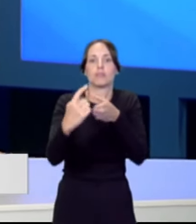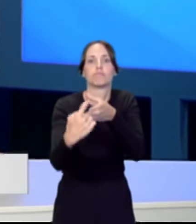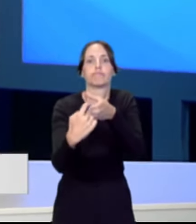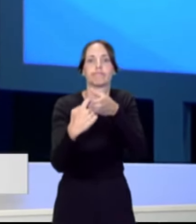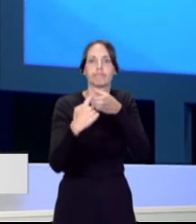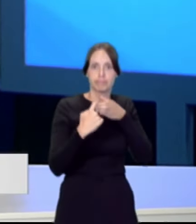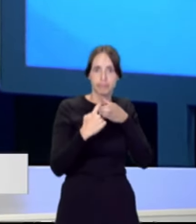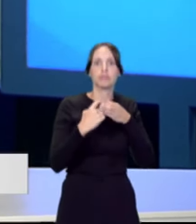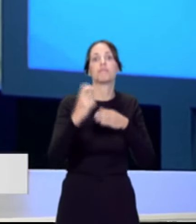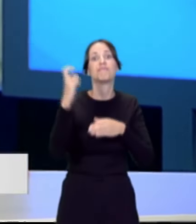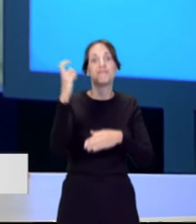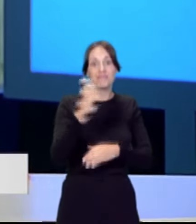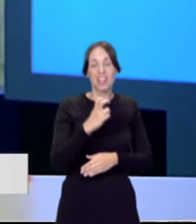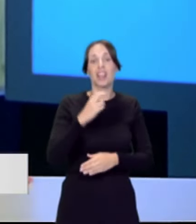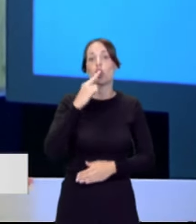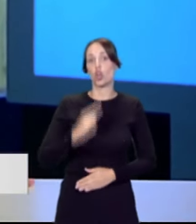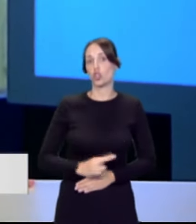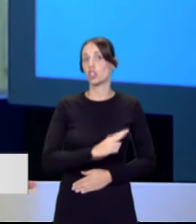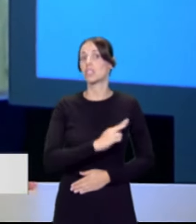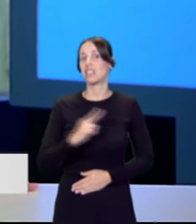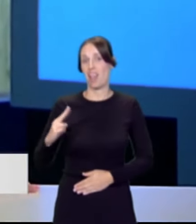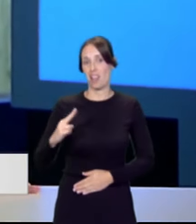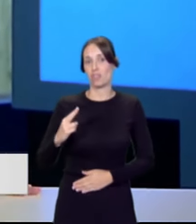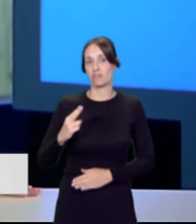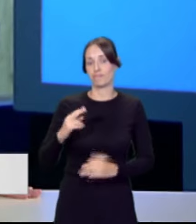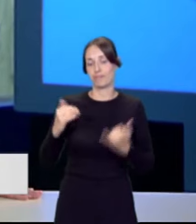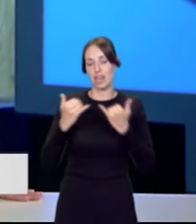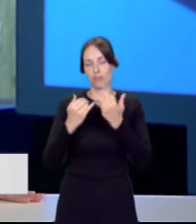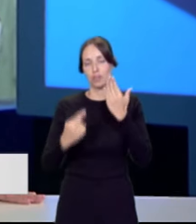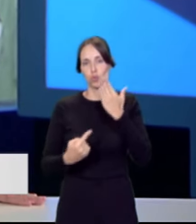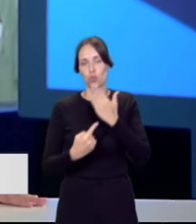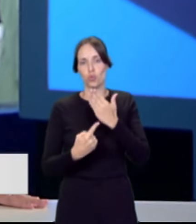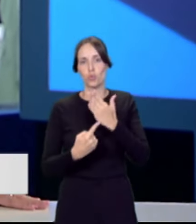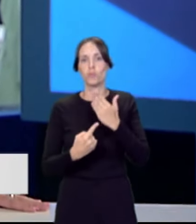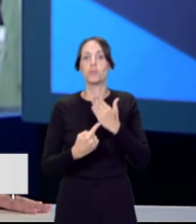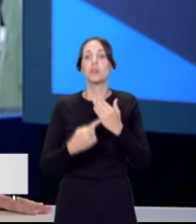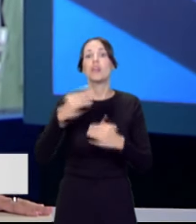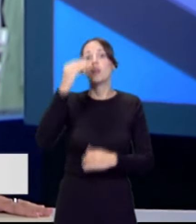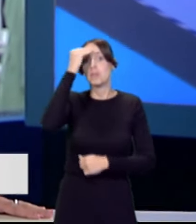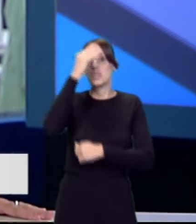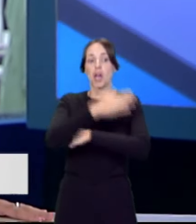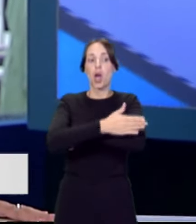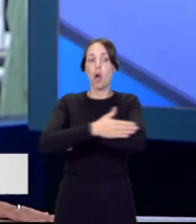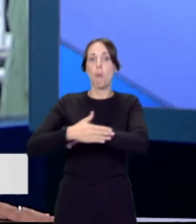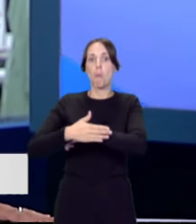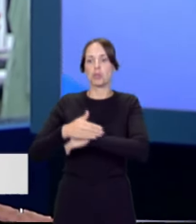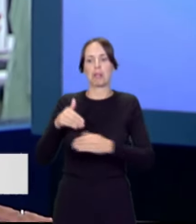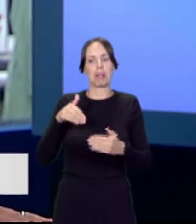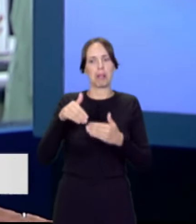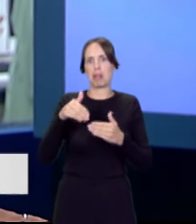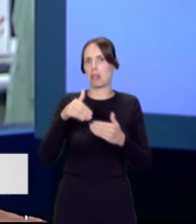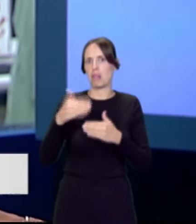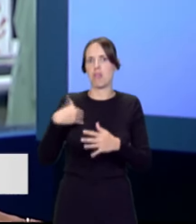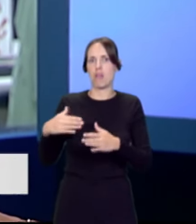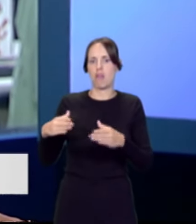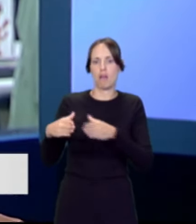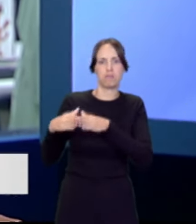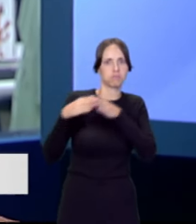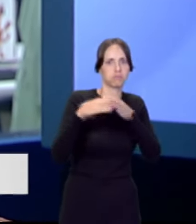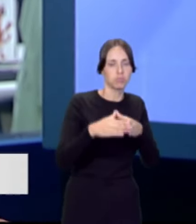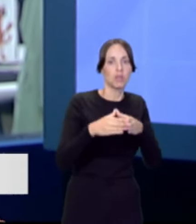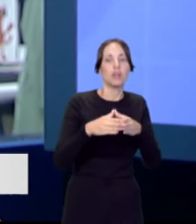muelle de los cristianos en el sur de la isla. Se espera que llegue a puerto en unos minutos y durante la mañana tendremos